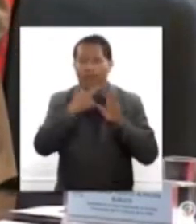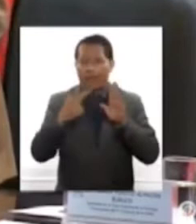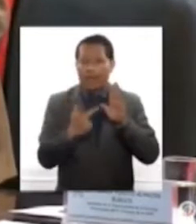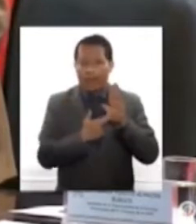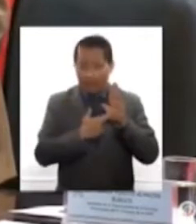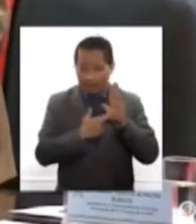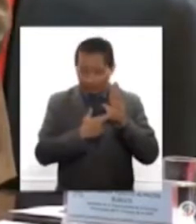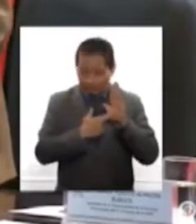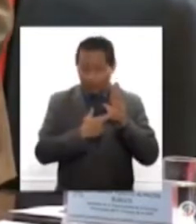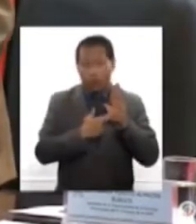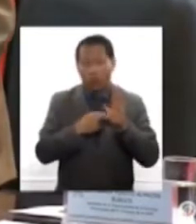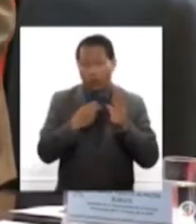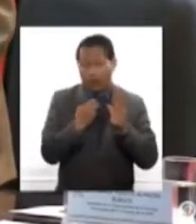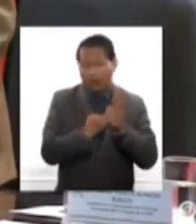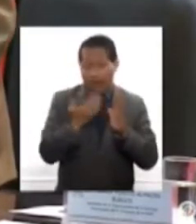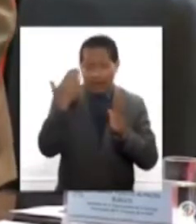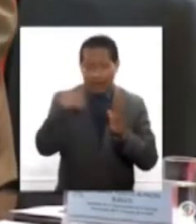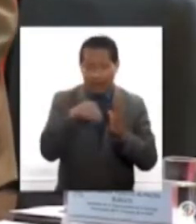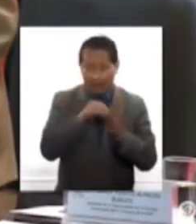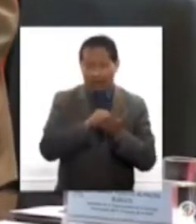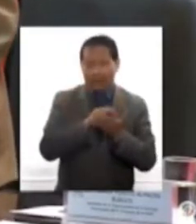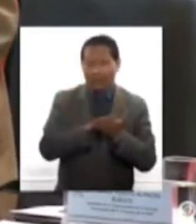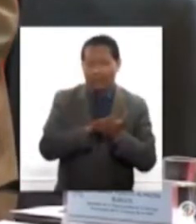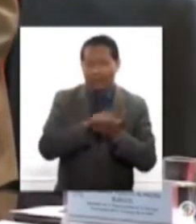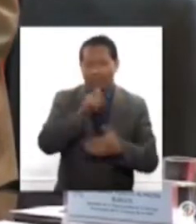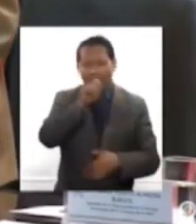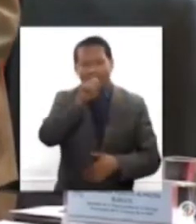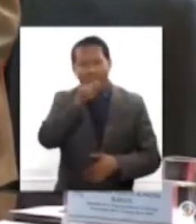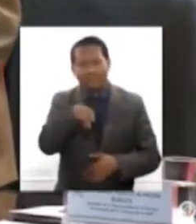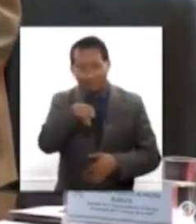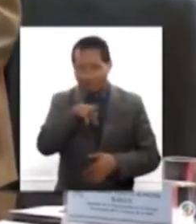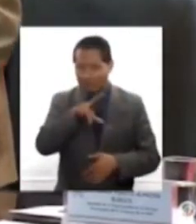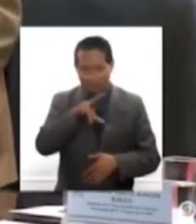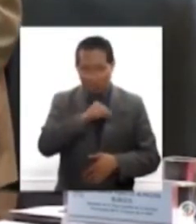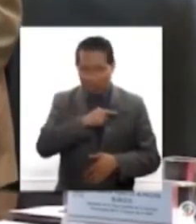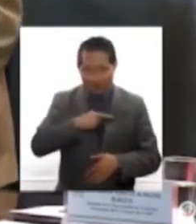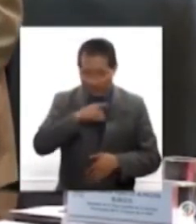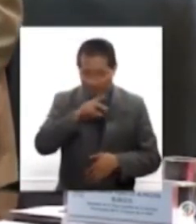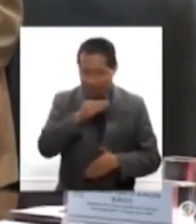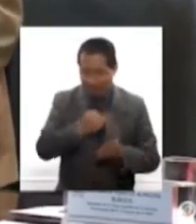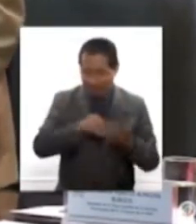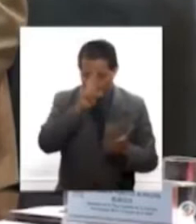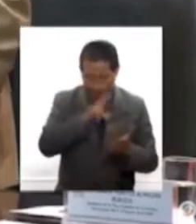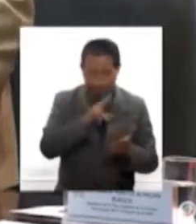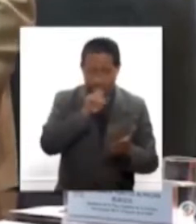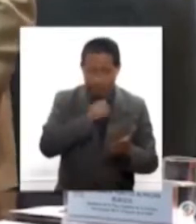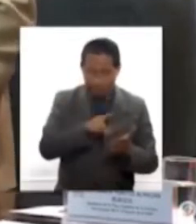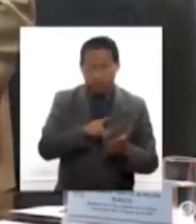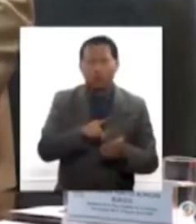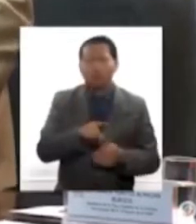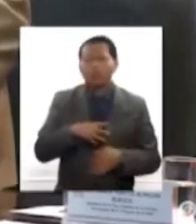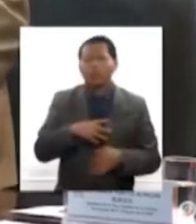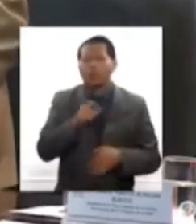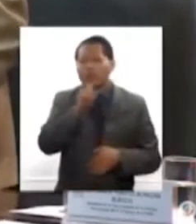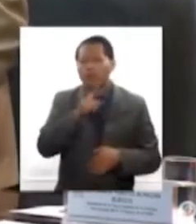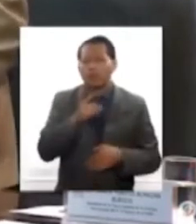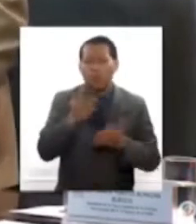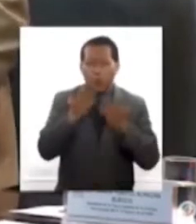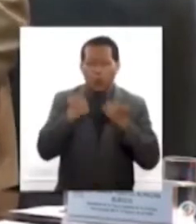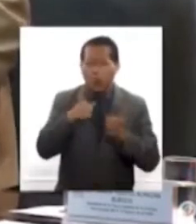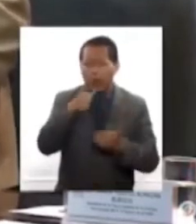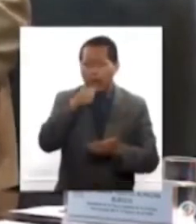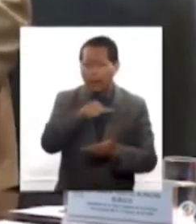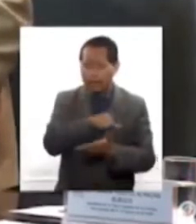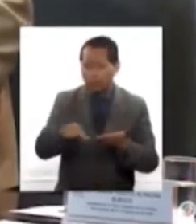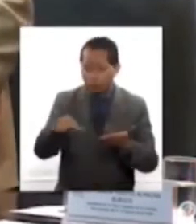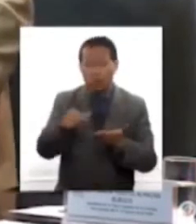diciendo contigo y con Luis Villagrán acerca de esta escena y de su implicación. Desde luego aquí hay varias cosas. La escena